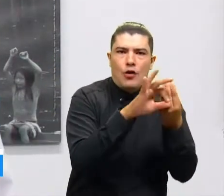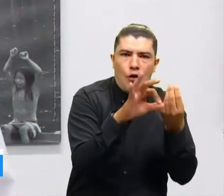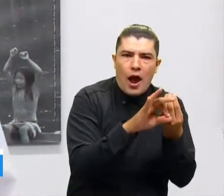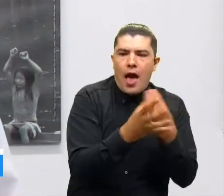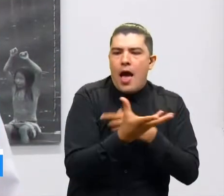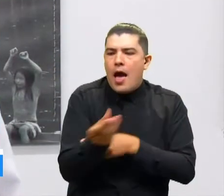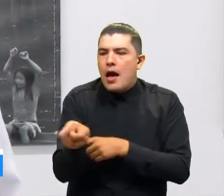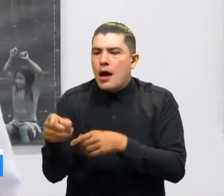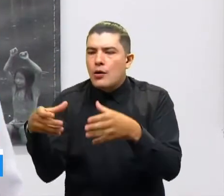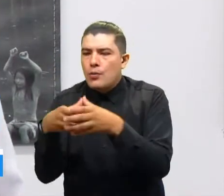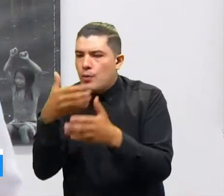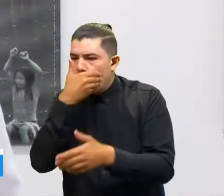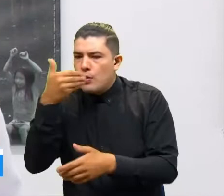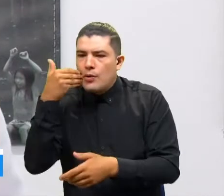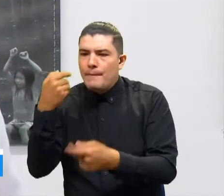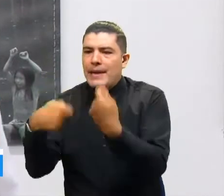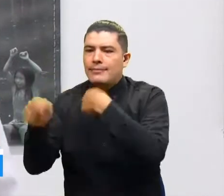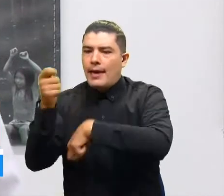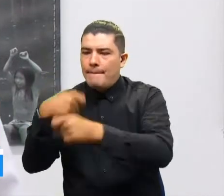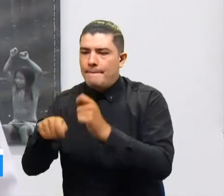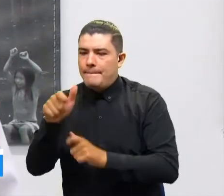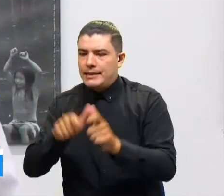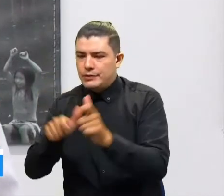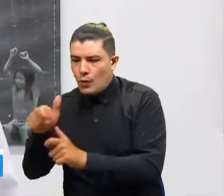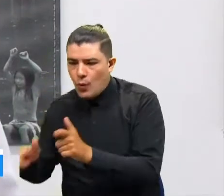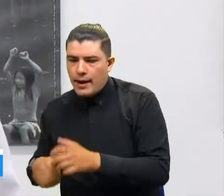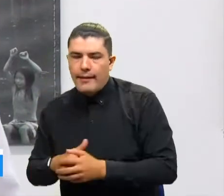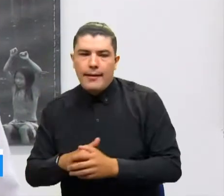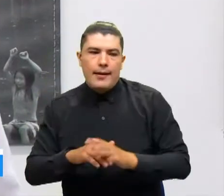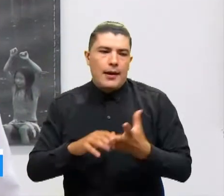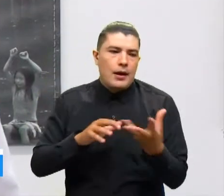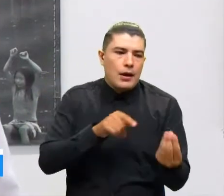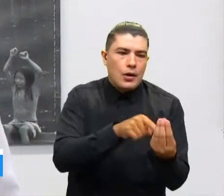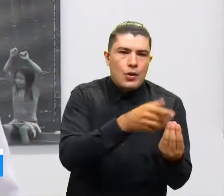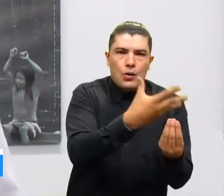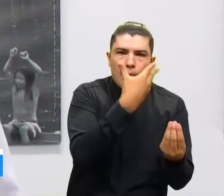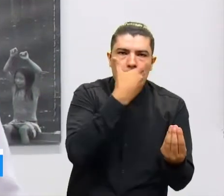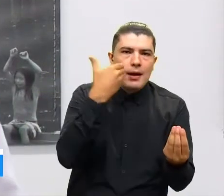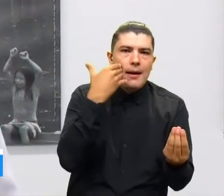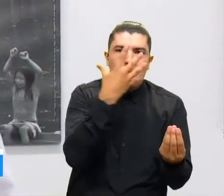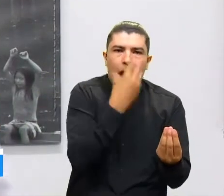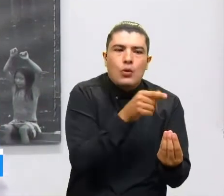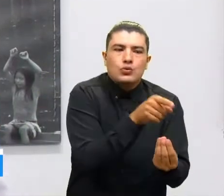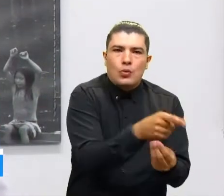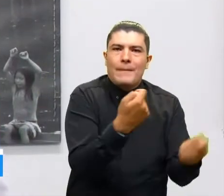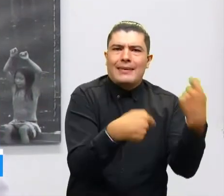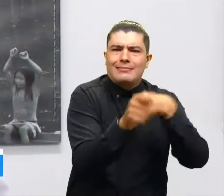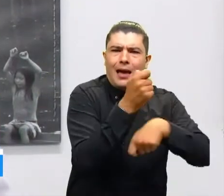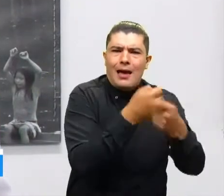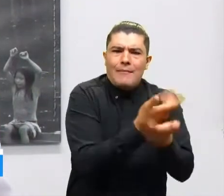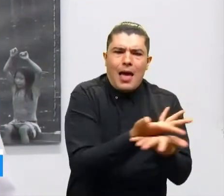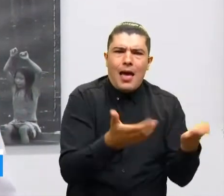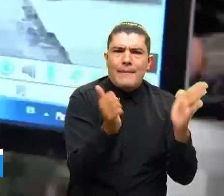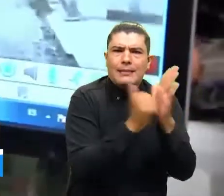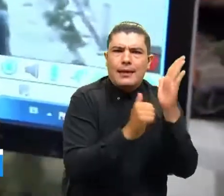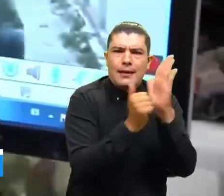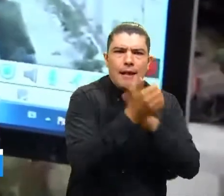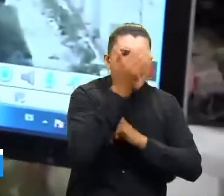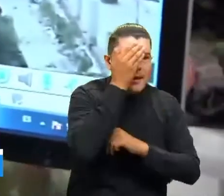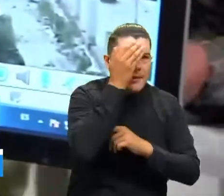personas, de contrabandos, que de una u otra forma pues vienen imponiendo a sangre y fuego su